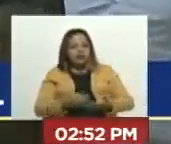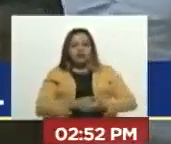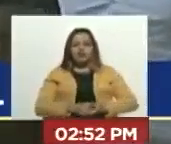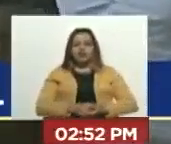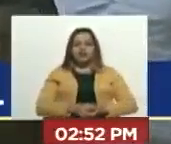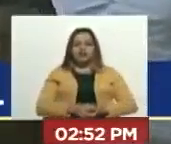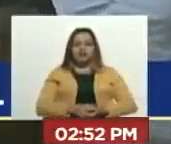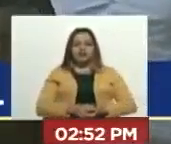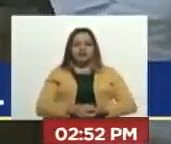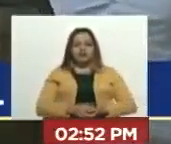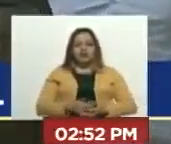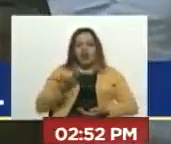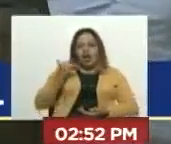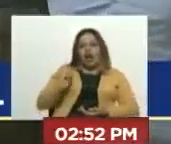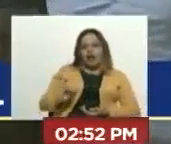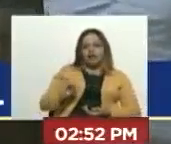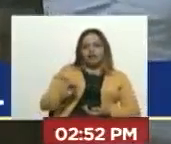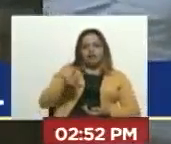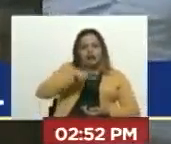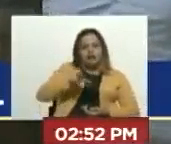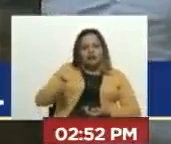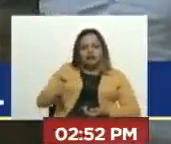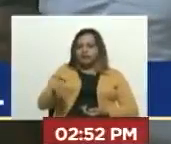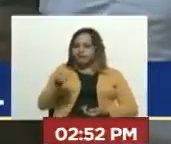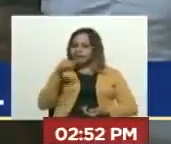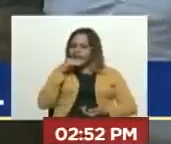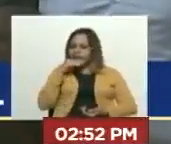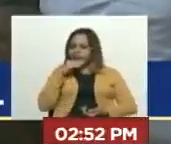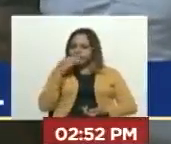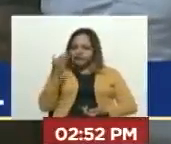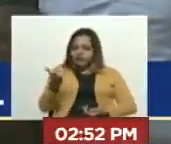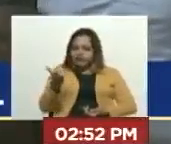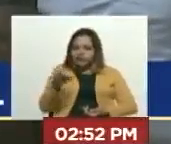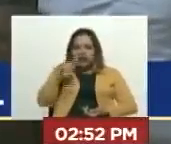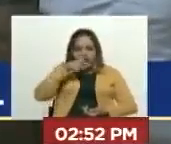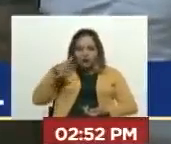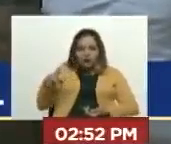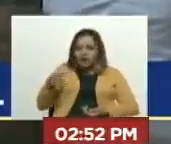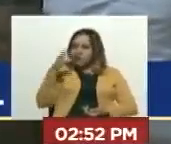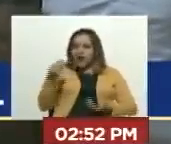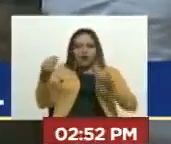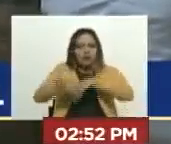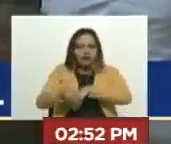No había una indignación de manifiesto en el pueblo.